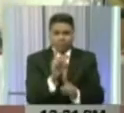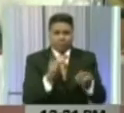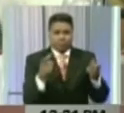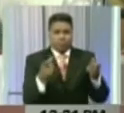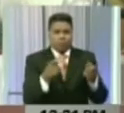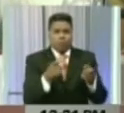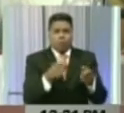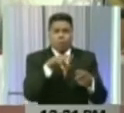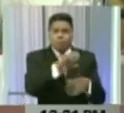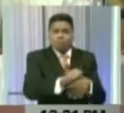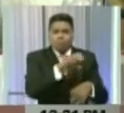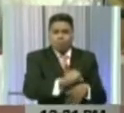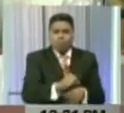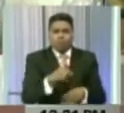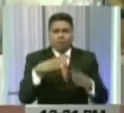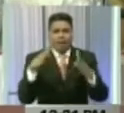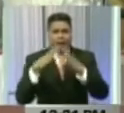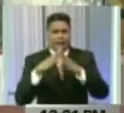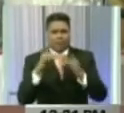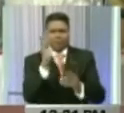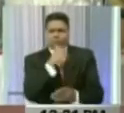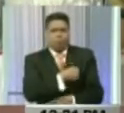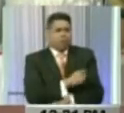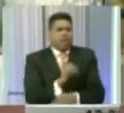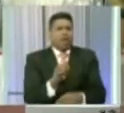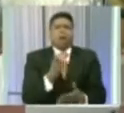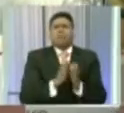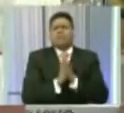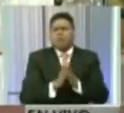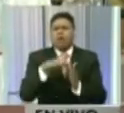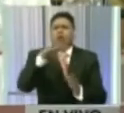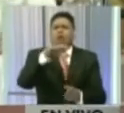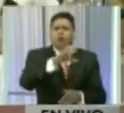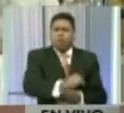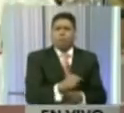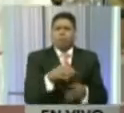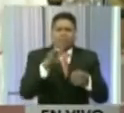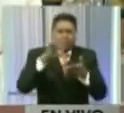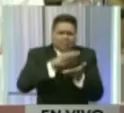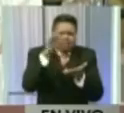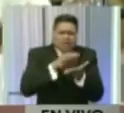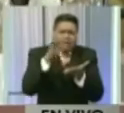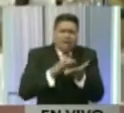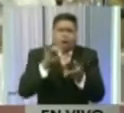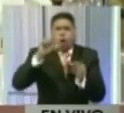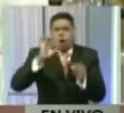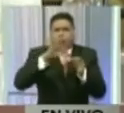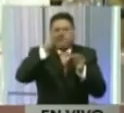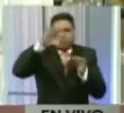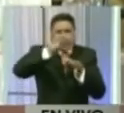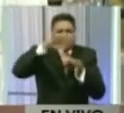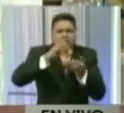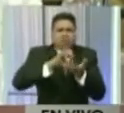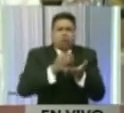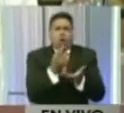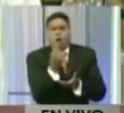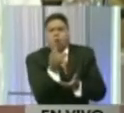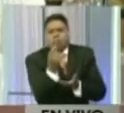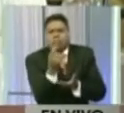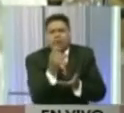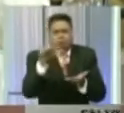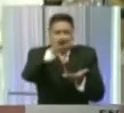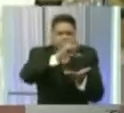comprábamos todo, ¿verdad? La mamá de uno le decía, cómprate una aguja ahí que voy a coser. Cómprate el hilo. Ah, compra un kilo de caraota, compra